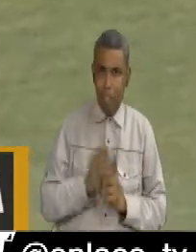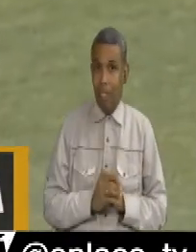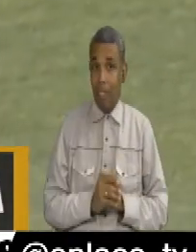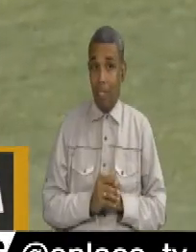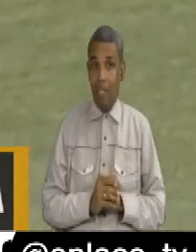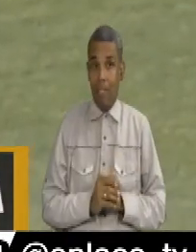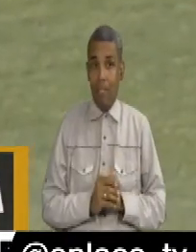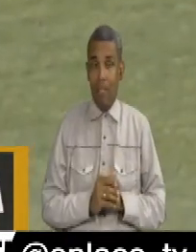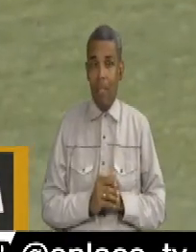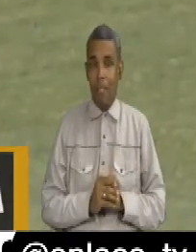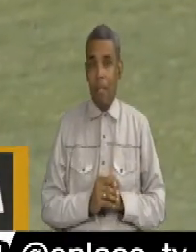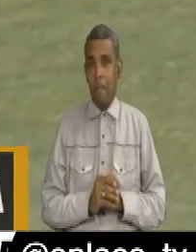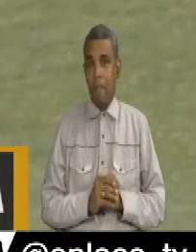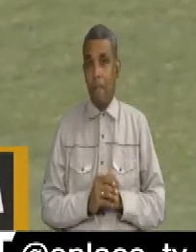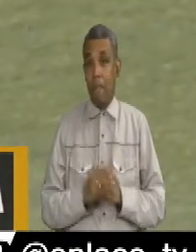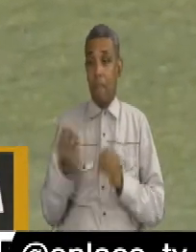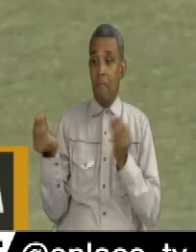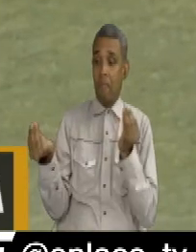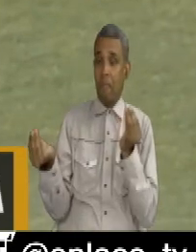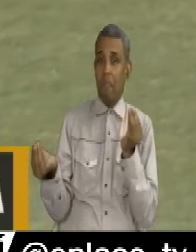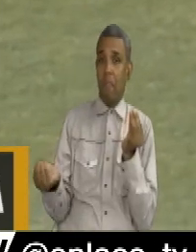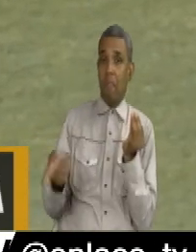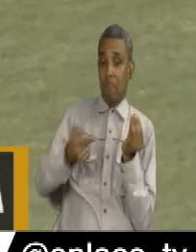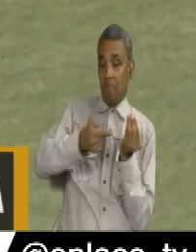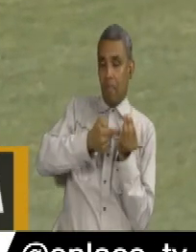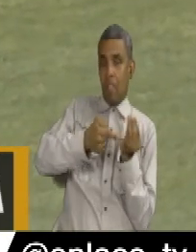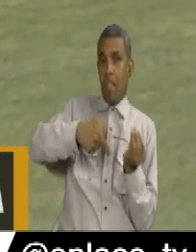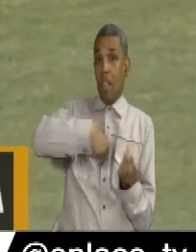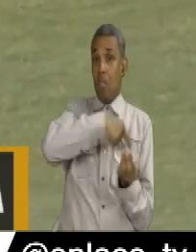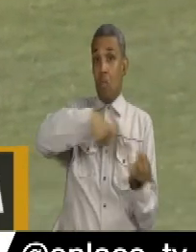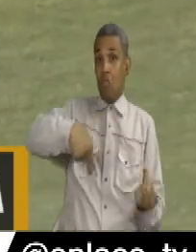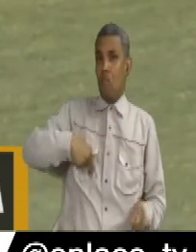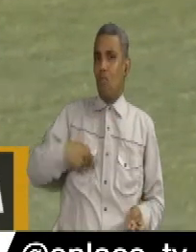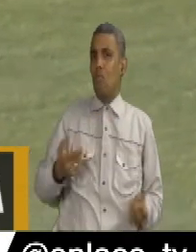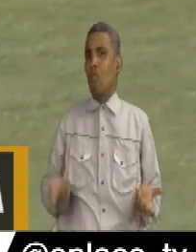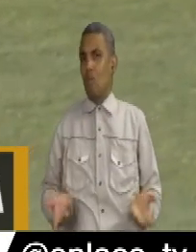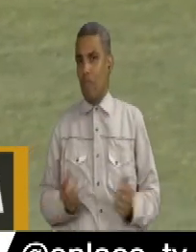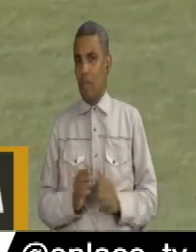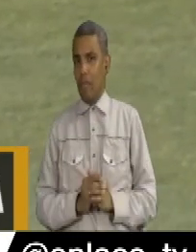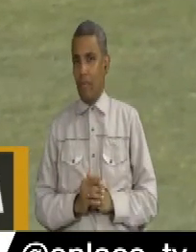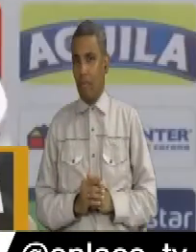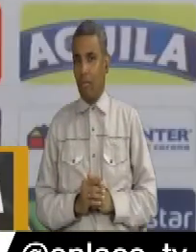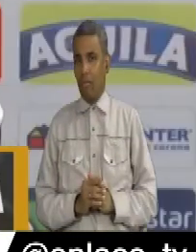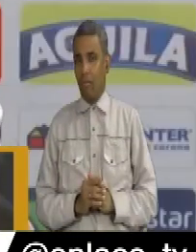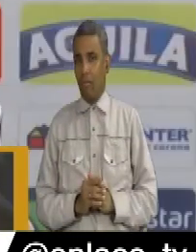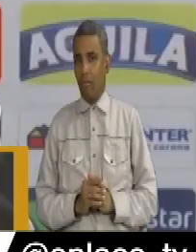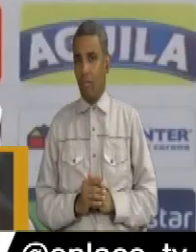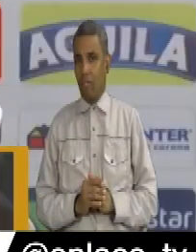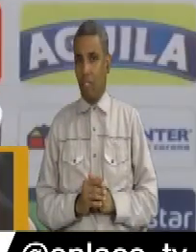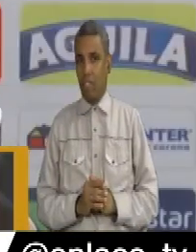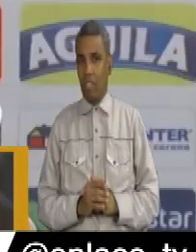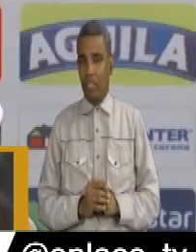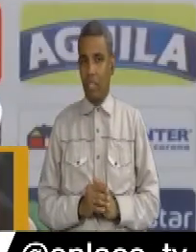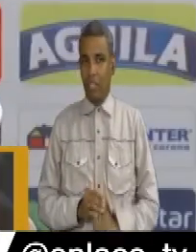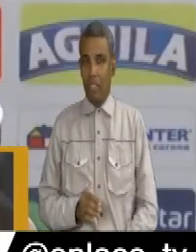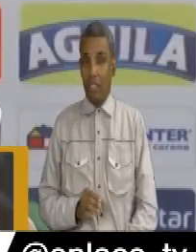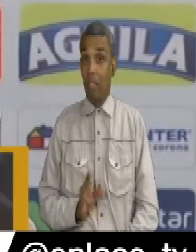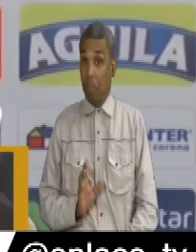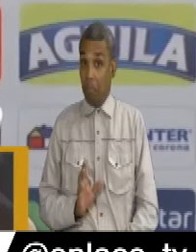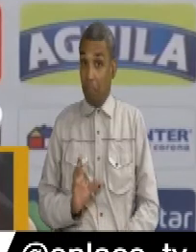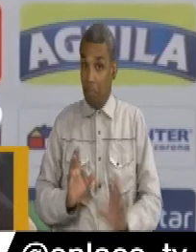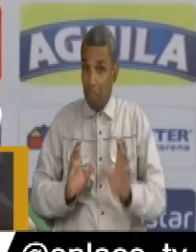espectáculo. Y en cuanto a nosotros, a la nómina de Colombia, es una gran posibilidad